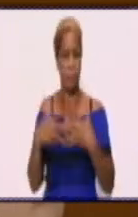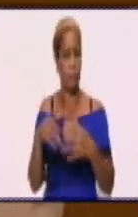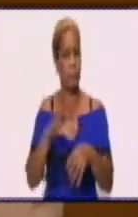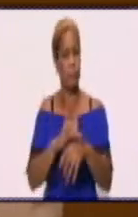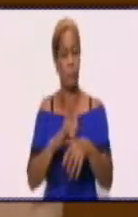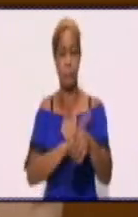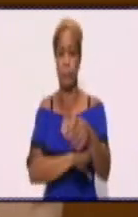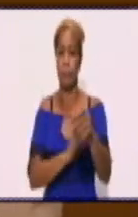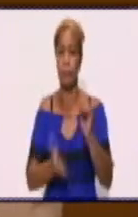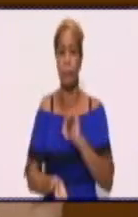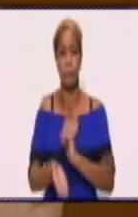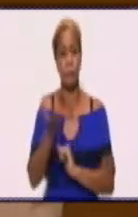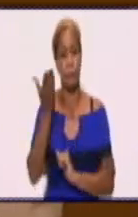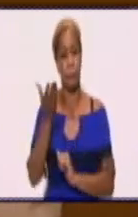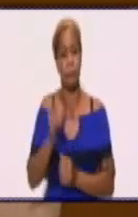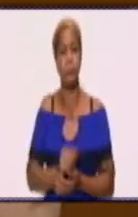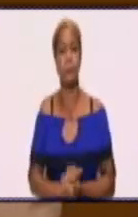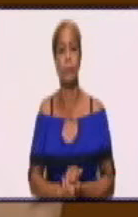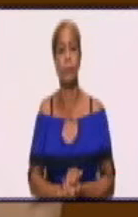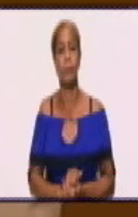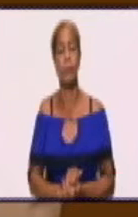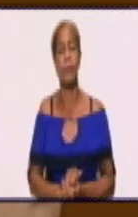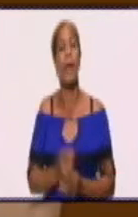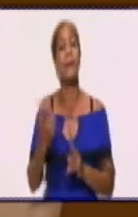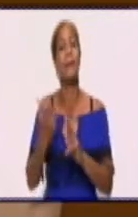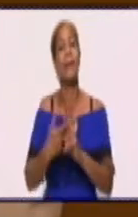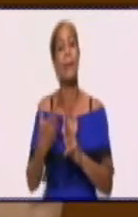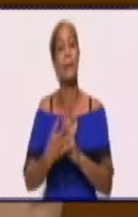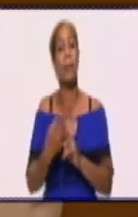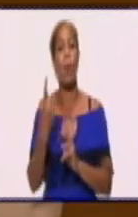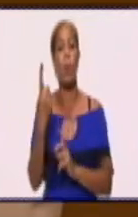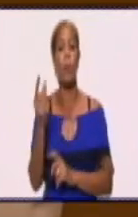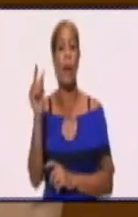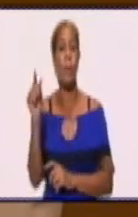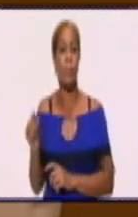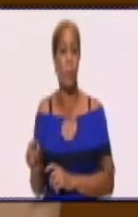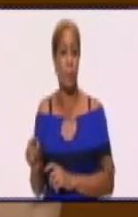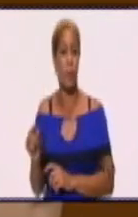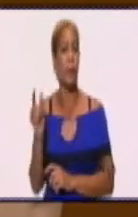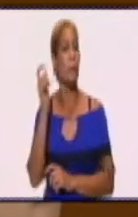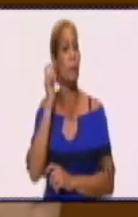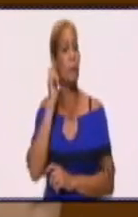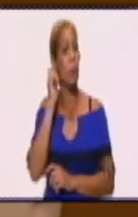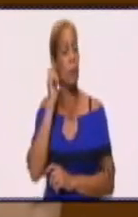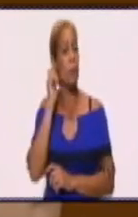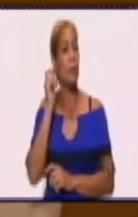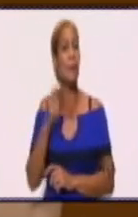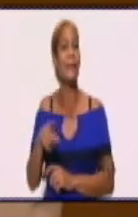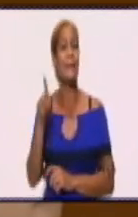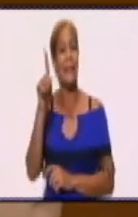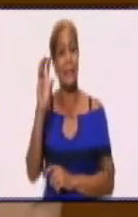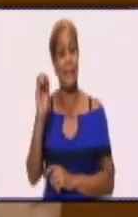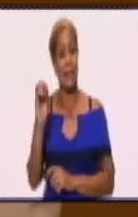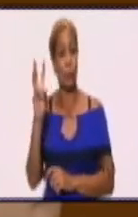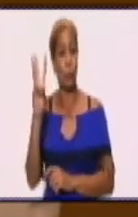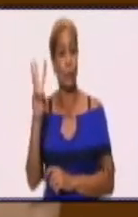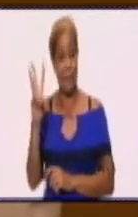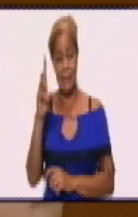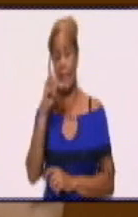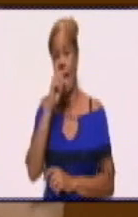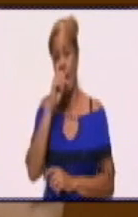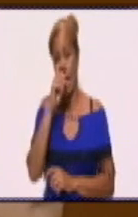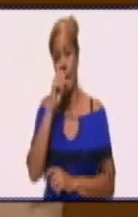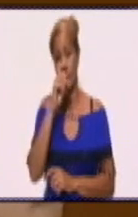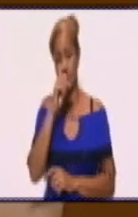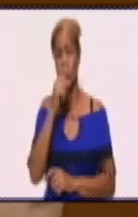área de transmisión en Manzanillo. De Bayamo tenemos una paciente femenina, una centenaria de 103 años, que